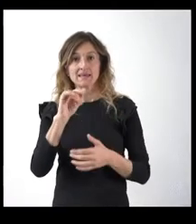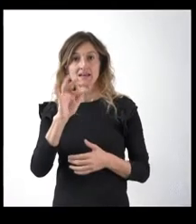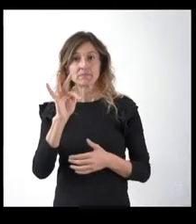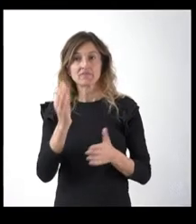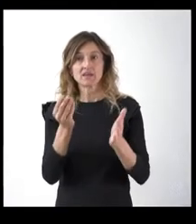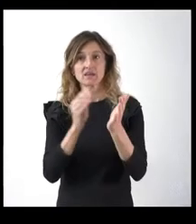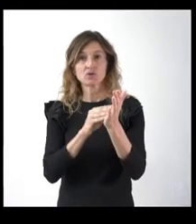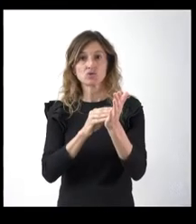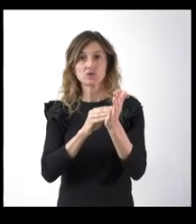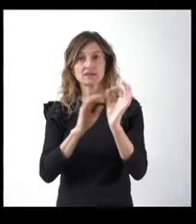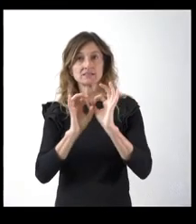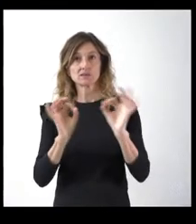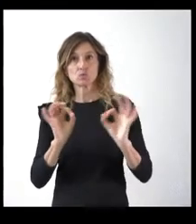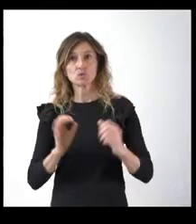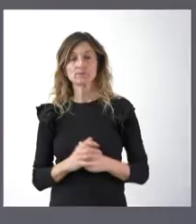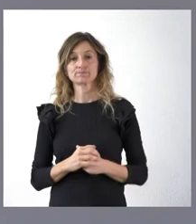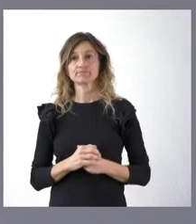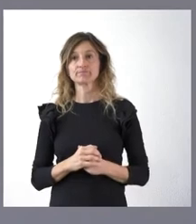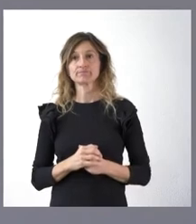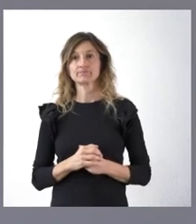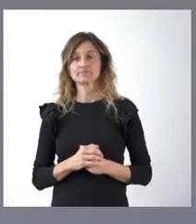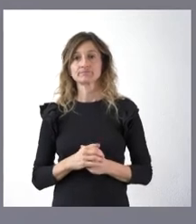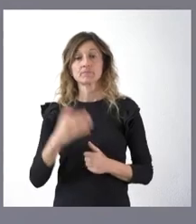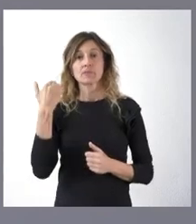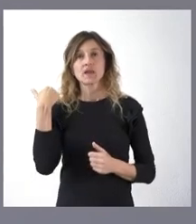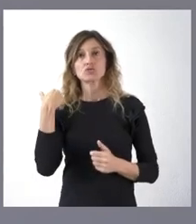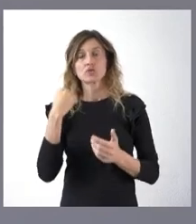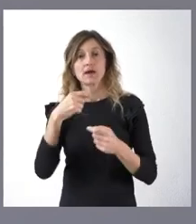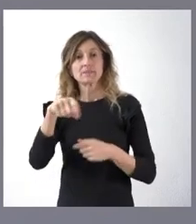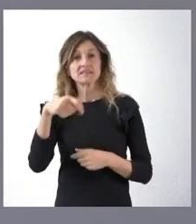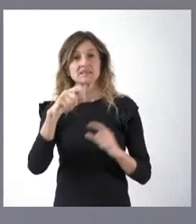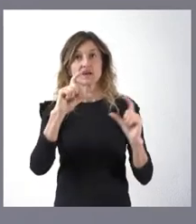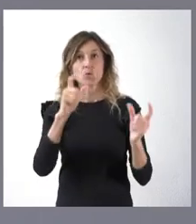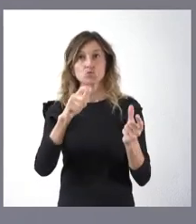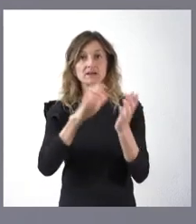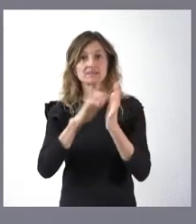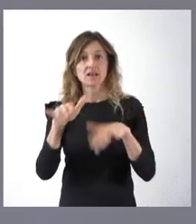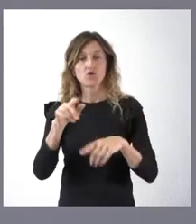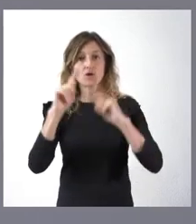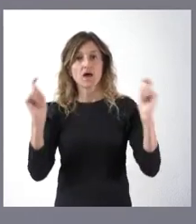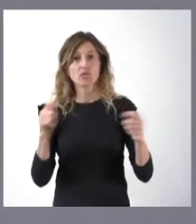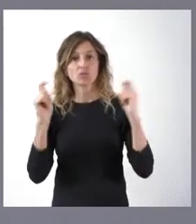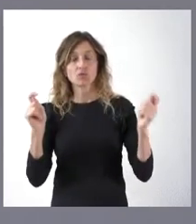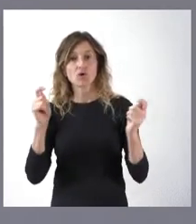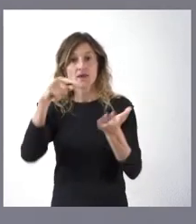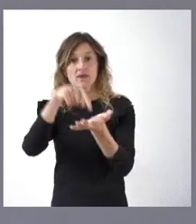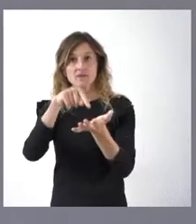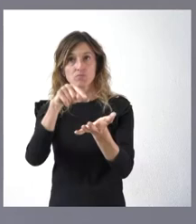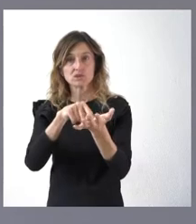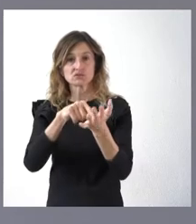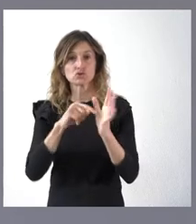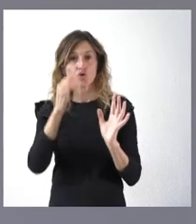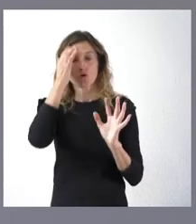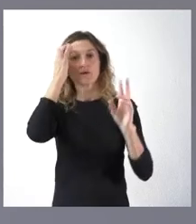va a incluir la deflactación en ningún caso bueno el otro día fue el presidente de la junta de Castilla y León El que anunció que impuesto se tocan en